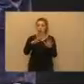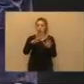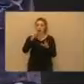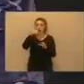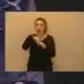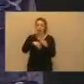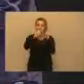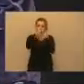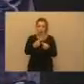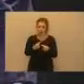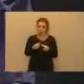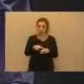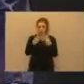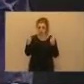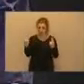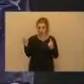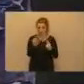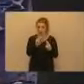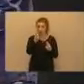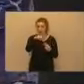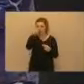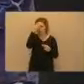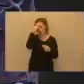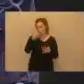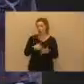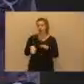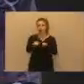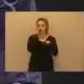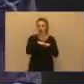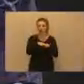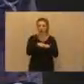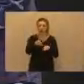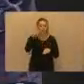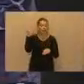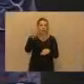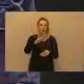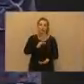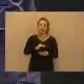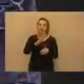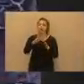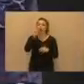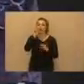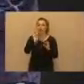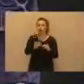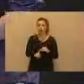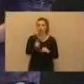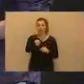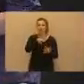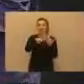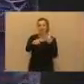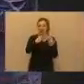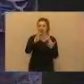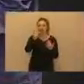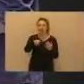presupuesto público, y principios como la igualdad, el mérito, la capacidad, pero no solamente eso, sino también la transparencia